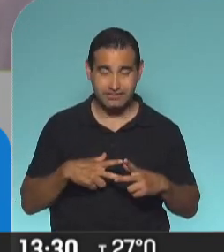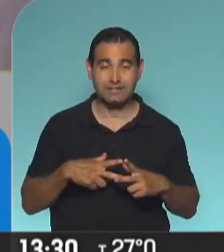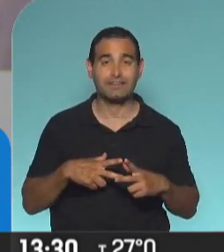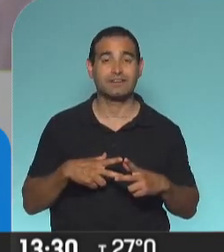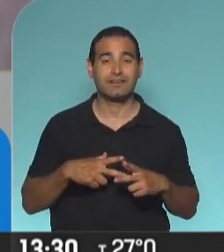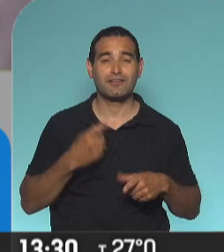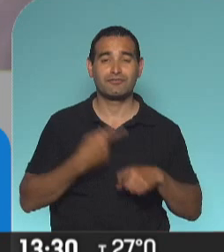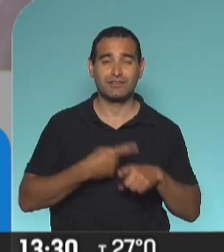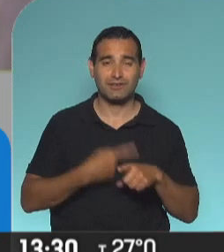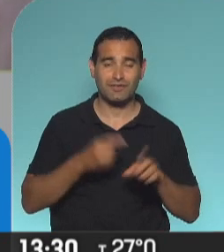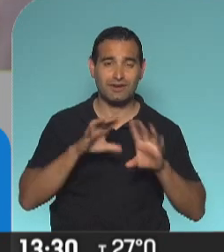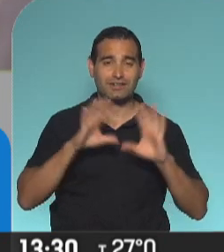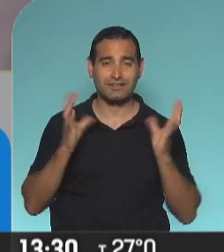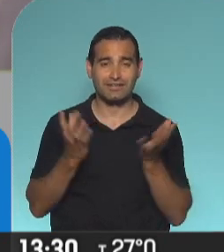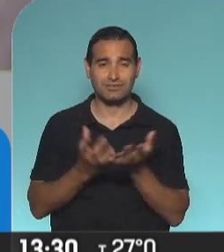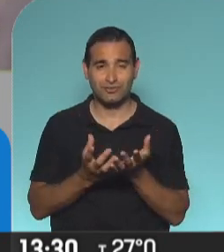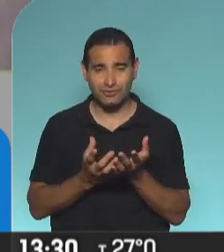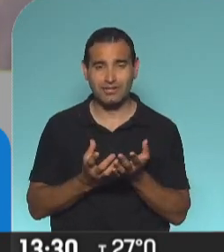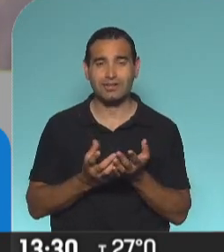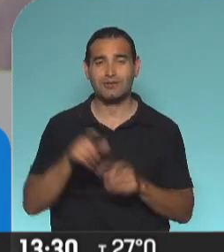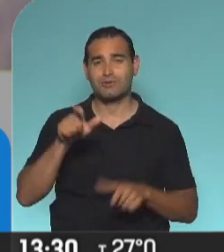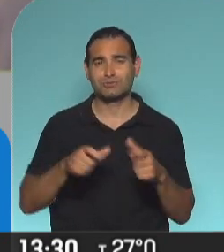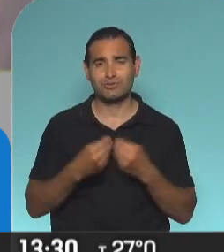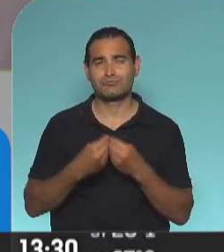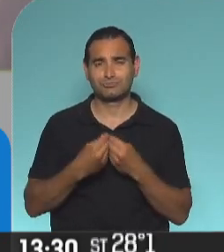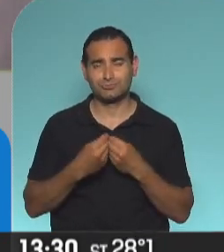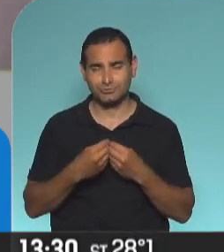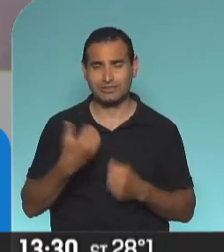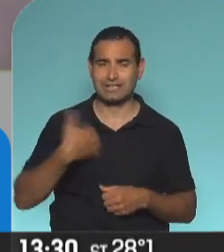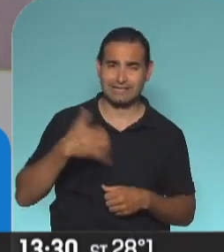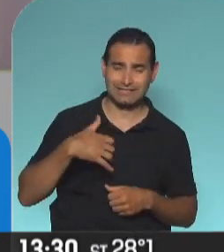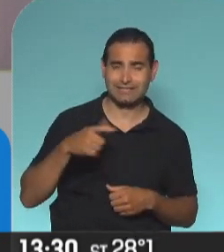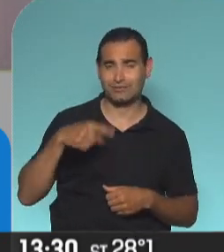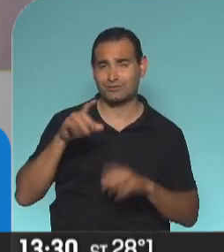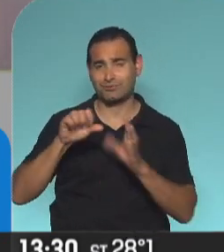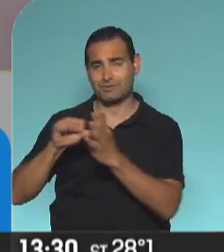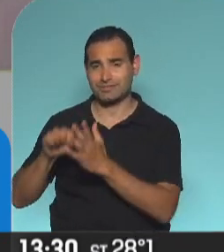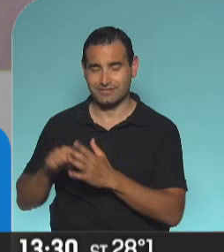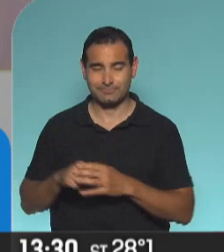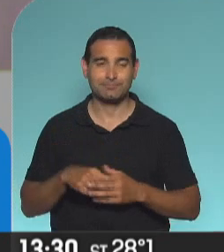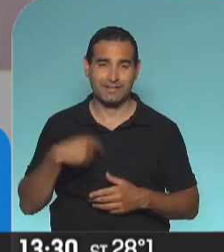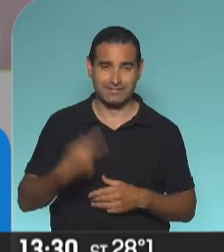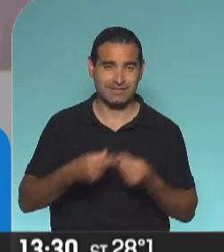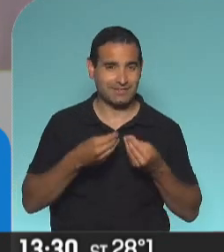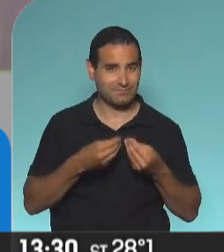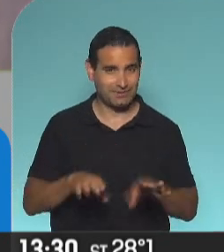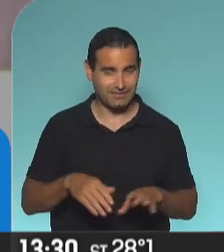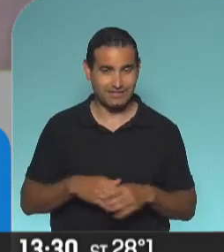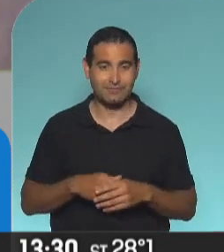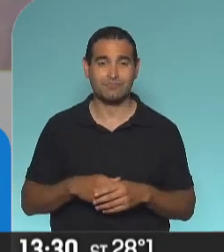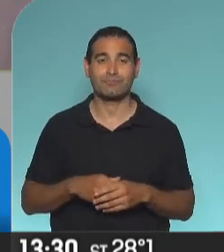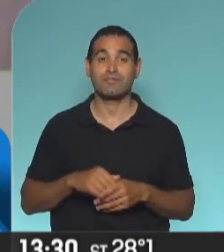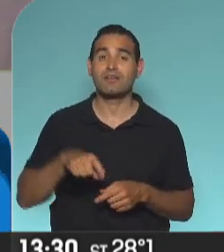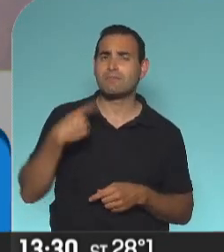presentabas, Festival Internacional con muchísimos exponentes del género nacionales e internacionales, comienza mañana. Y hablando de ciclos que